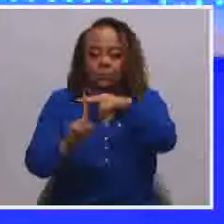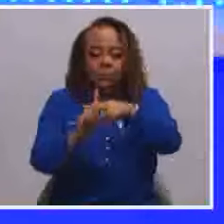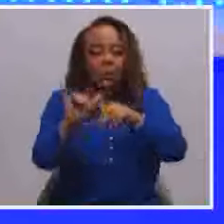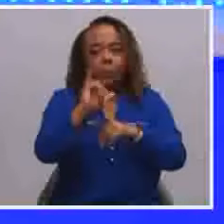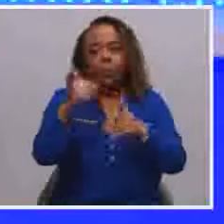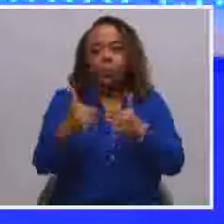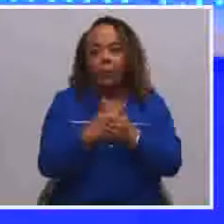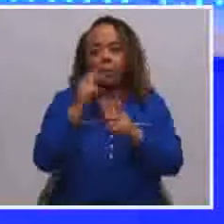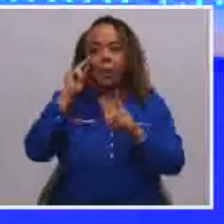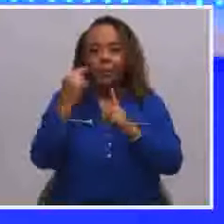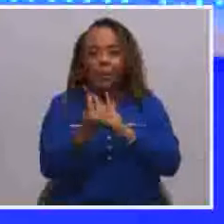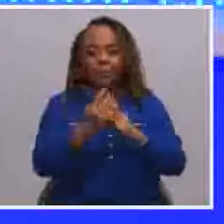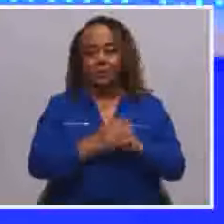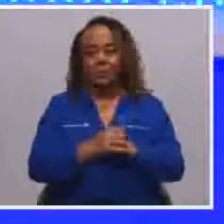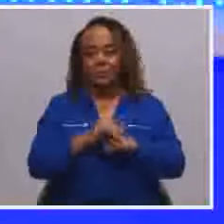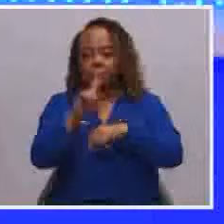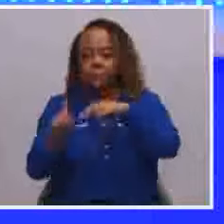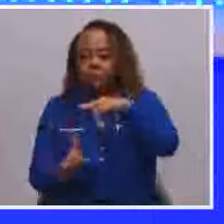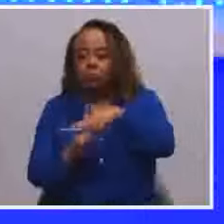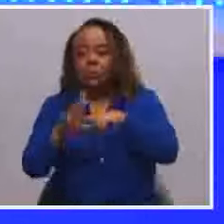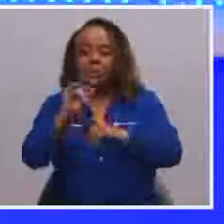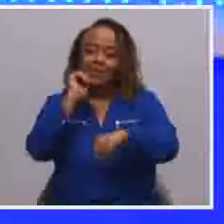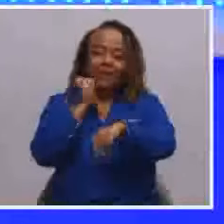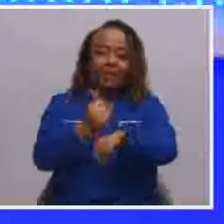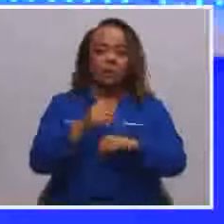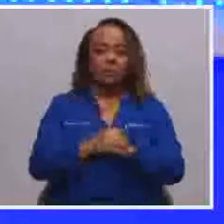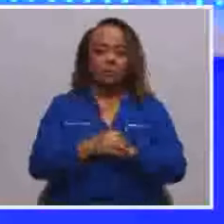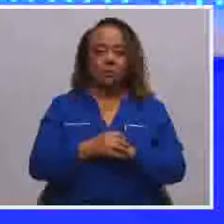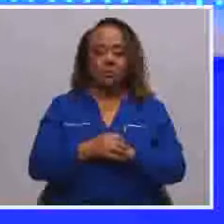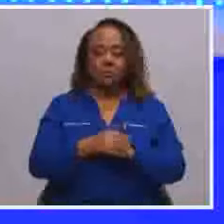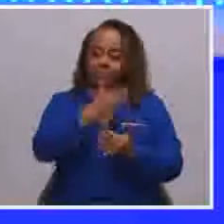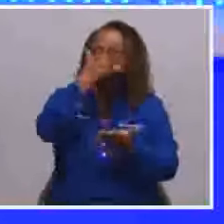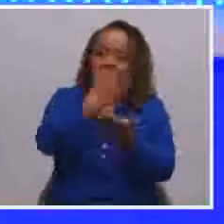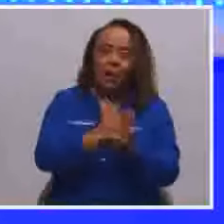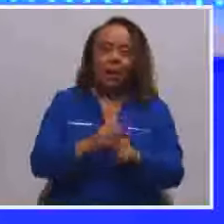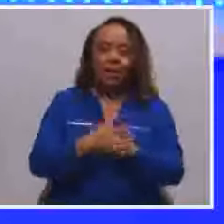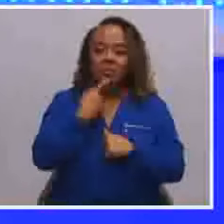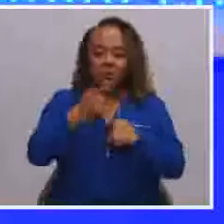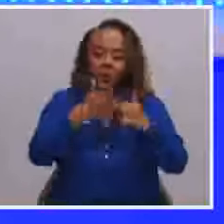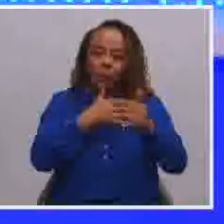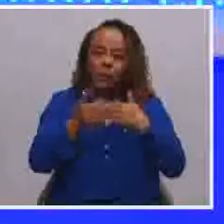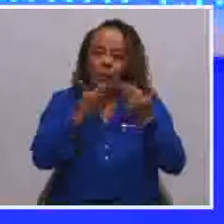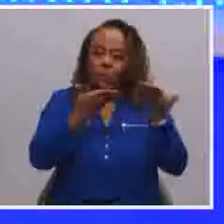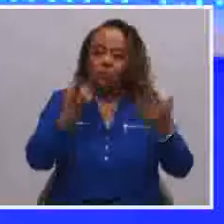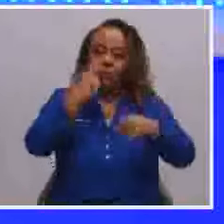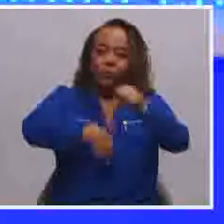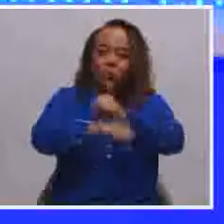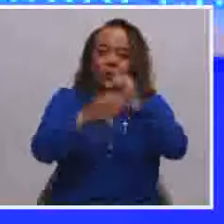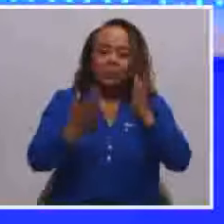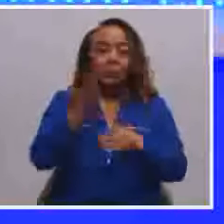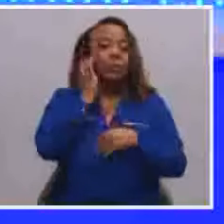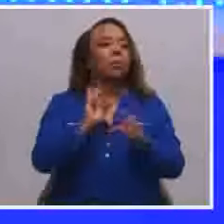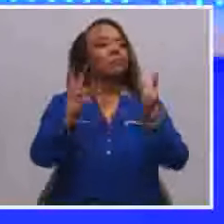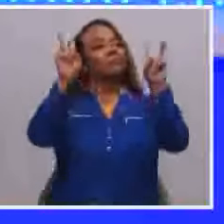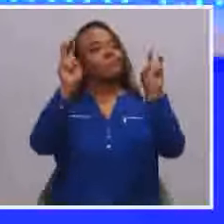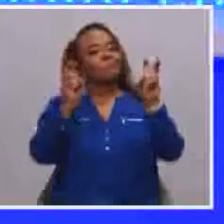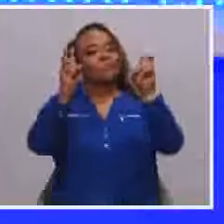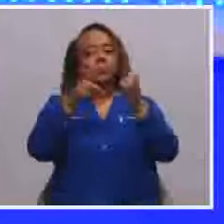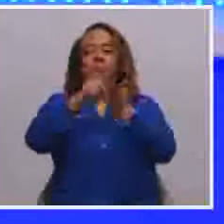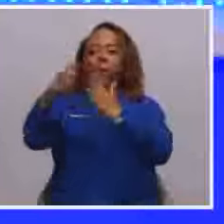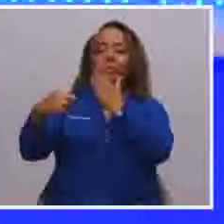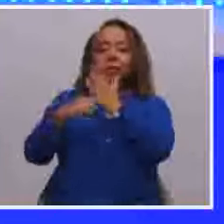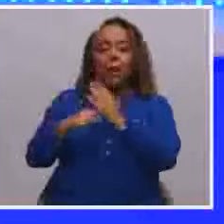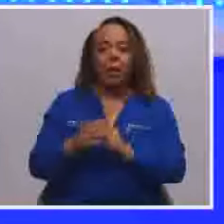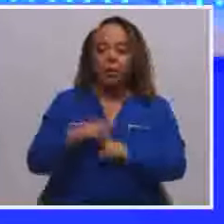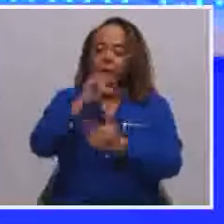nuevo paradigmas que emergen y se establecen ya no va más decirle cualquier cosa a un futbolista porque supuestamente se paga una entrada